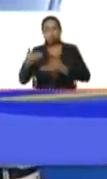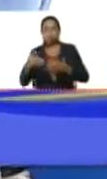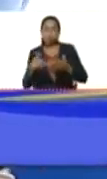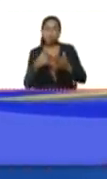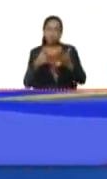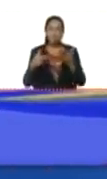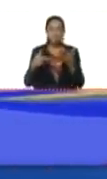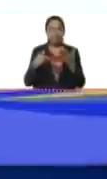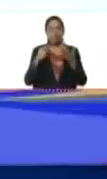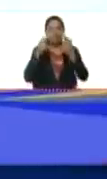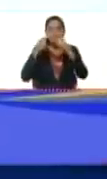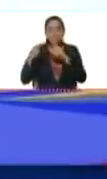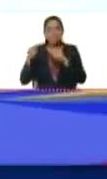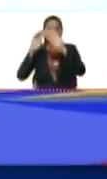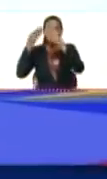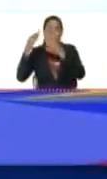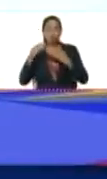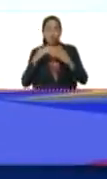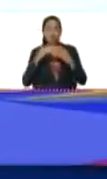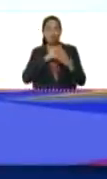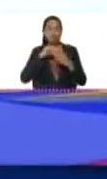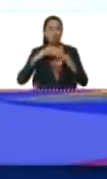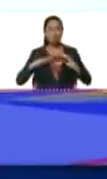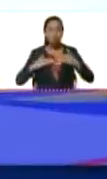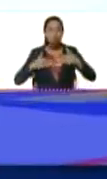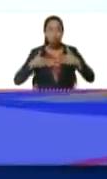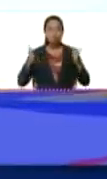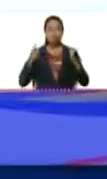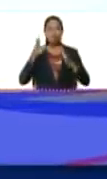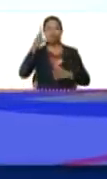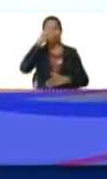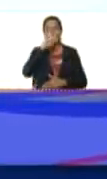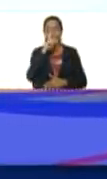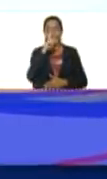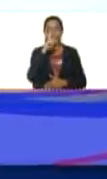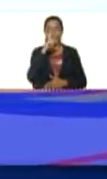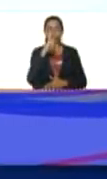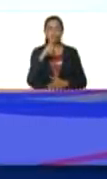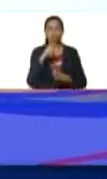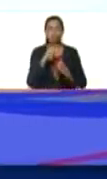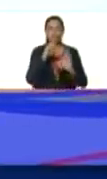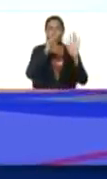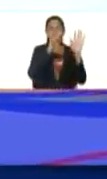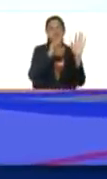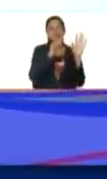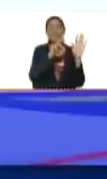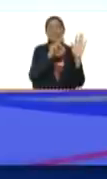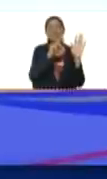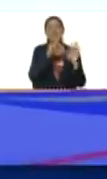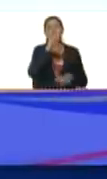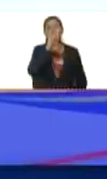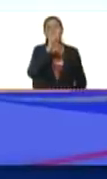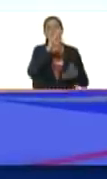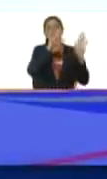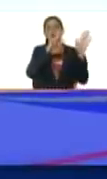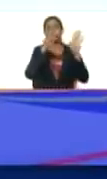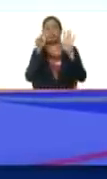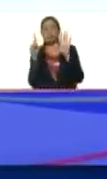distintas comunidades. Eso es lo que nos ha permitido, presidente, en estos 3 años pasar de 186 cuadrantes de paz